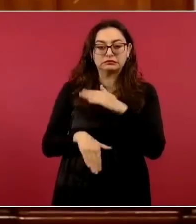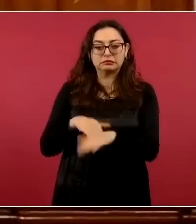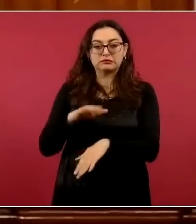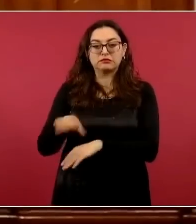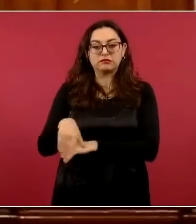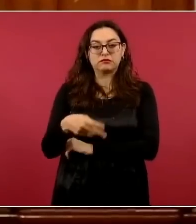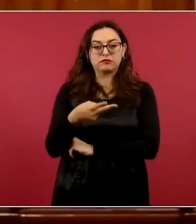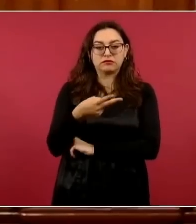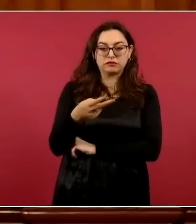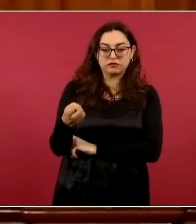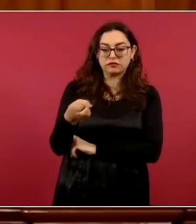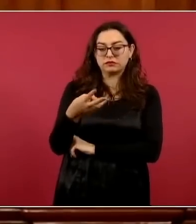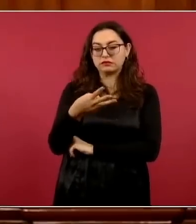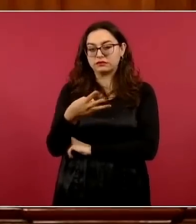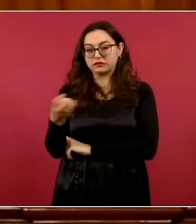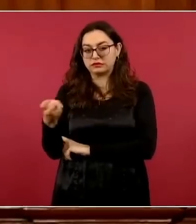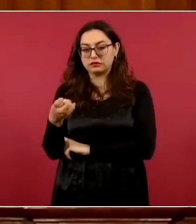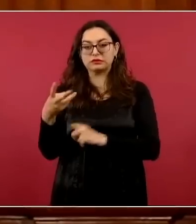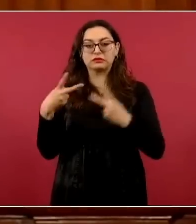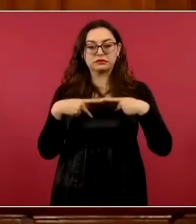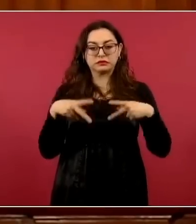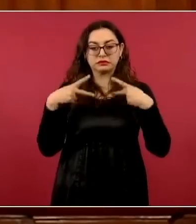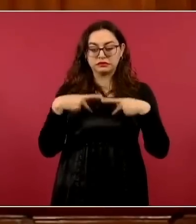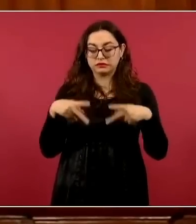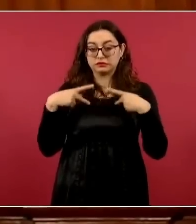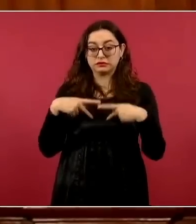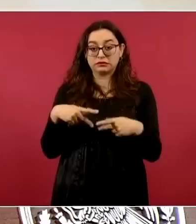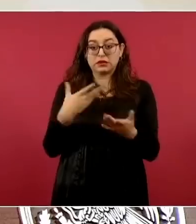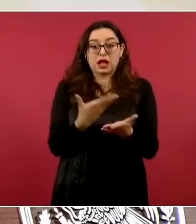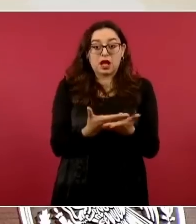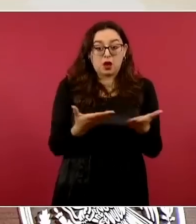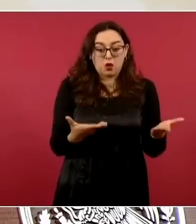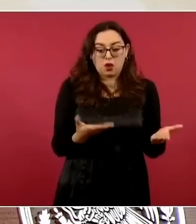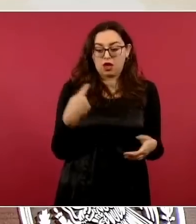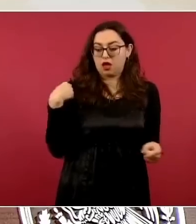200 o 300, y que en nuestro gobierno